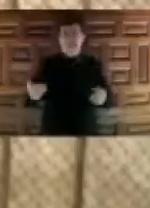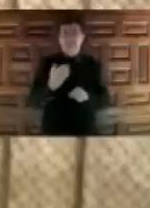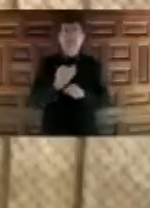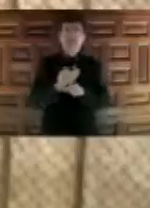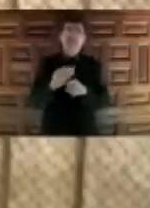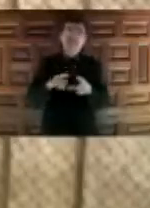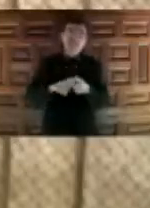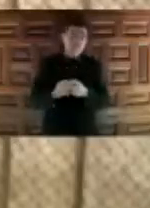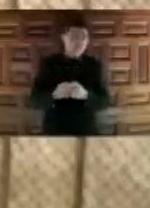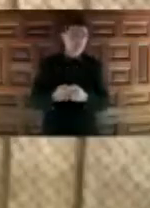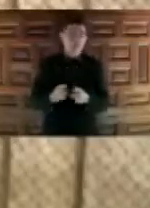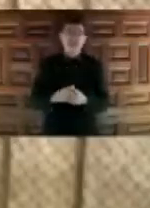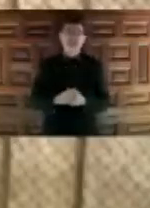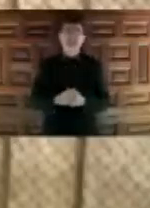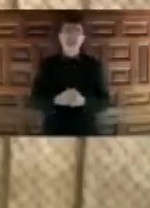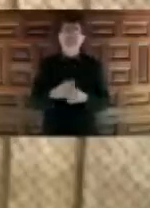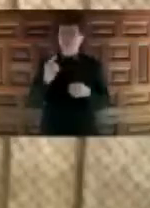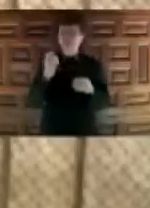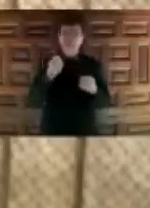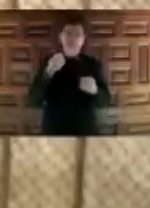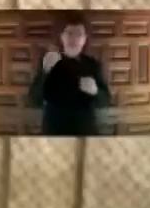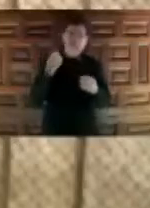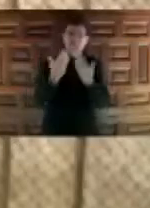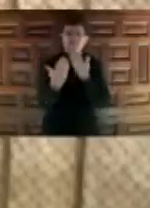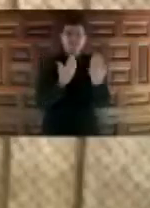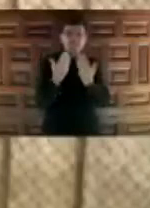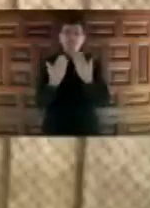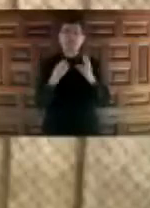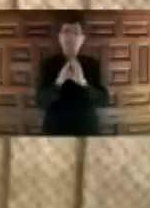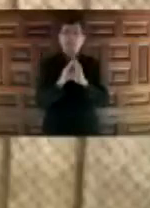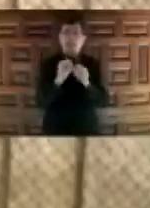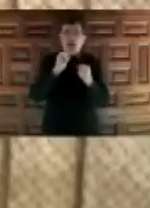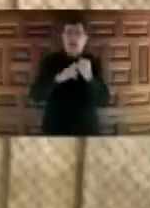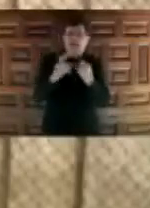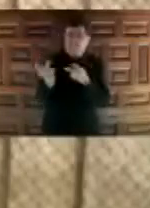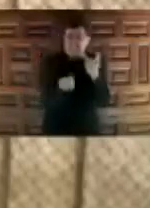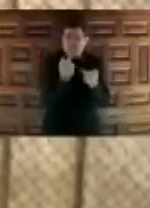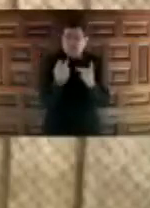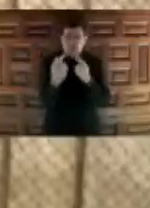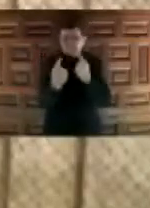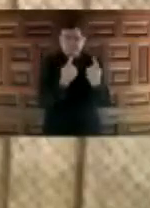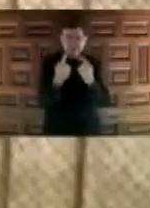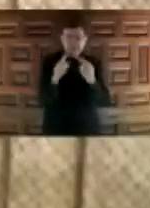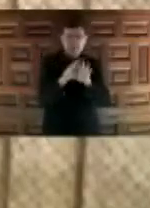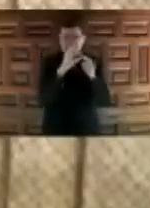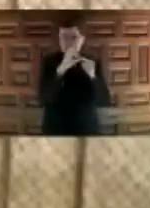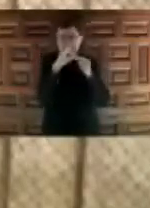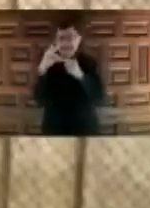a esta conversación y para esta conversación hemos planteado algunas preguntas que guiarán la conversación